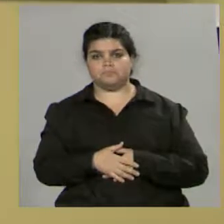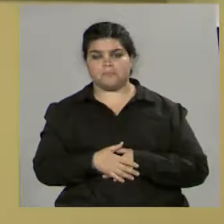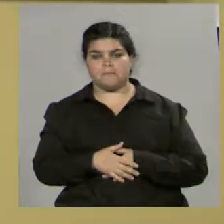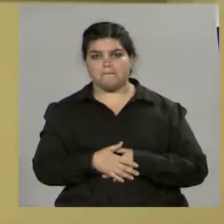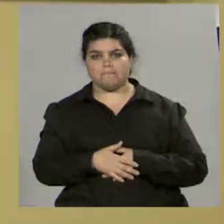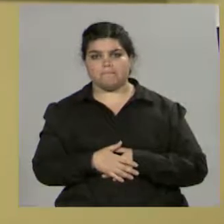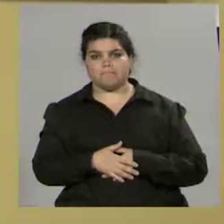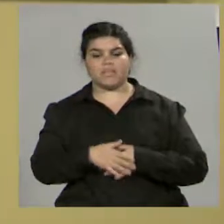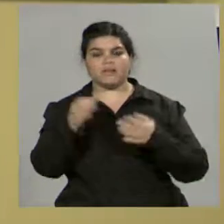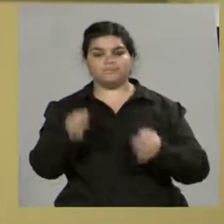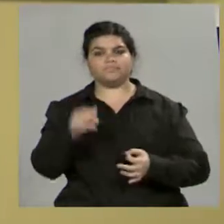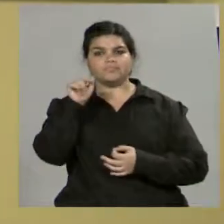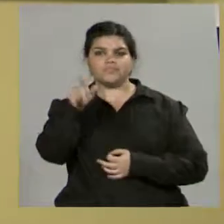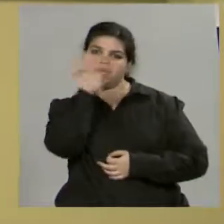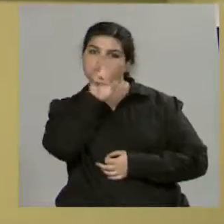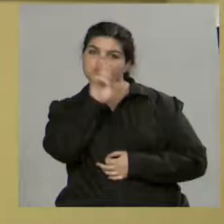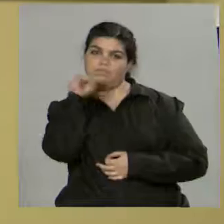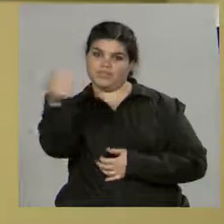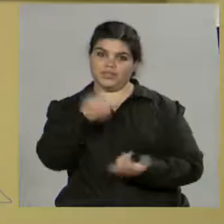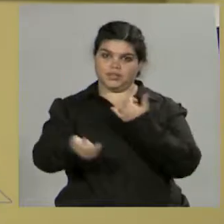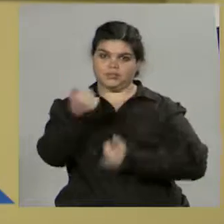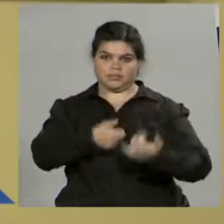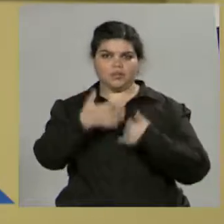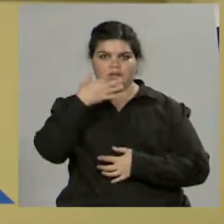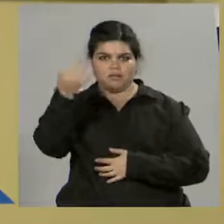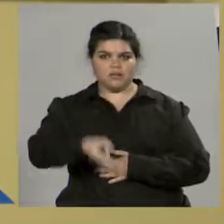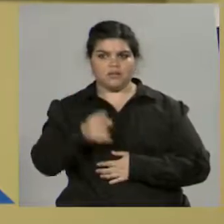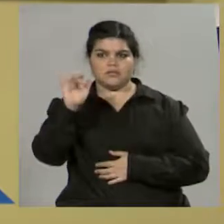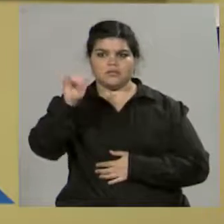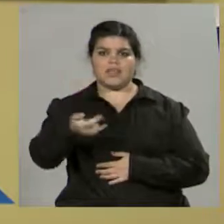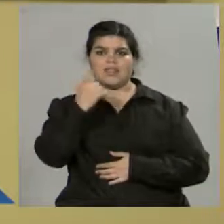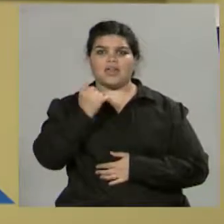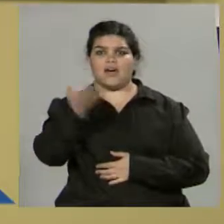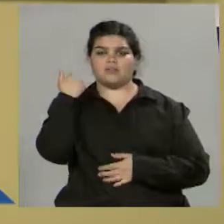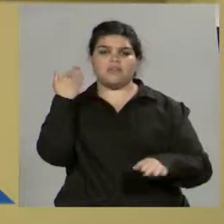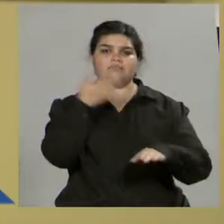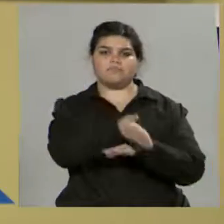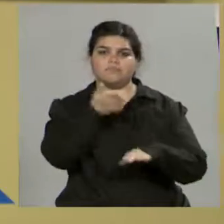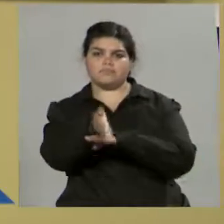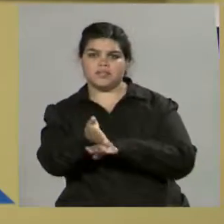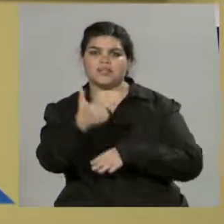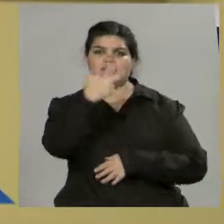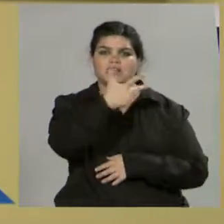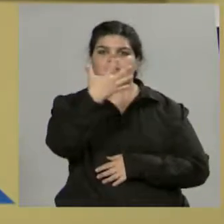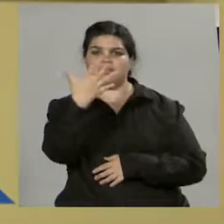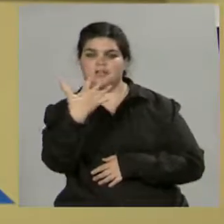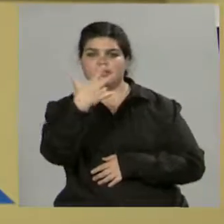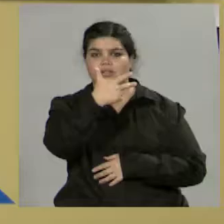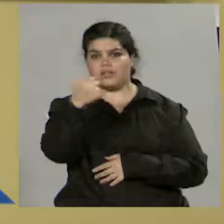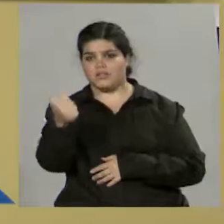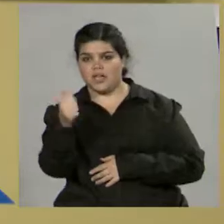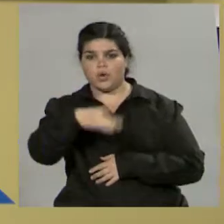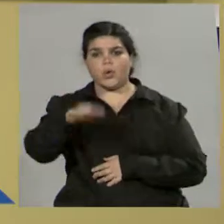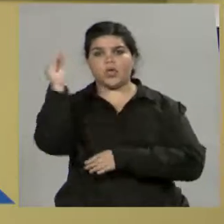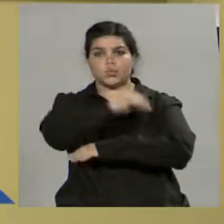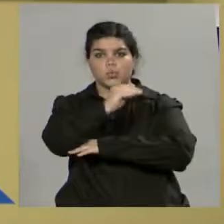Bien, con respecto a lo que decía Patricia Bullrich, es verdad, ayer se realizó un allanamiento en las sedes 35 y 36 de Esquel de